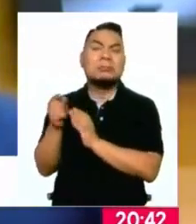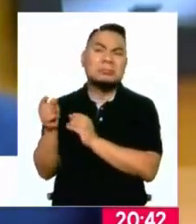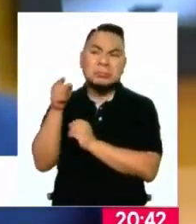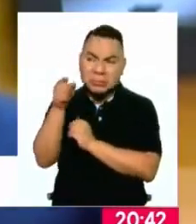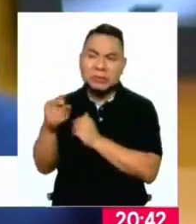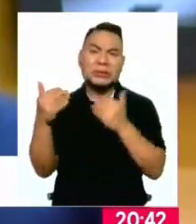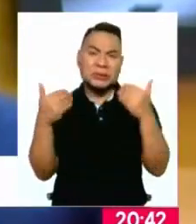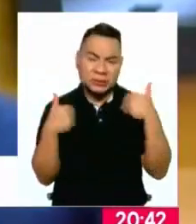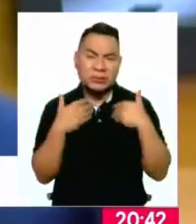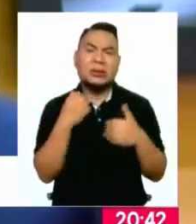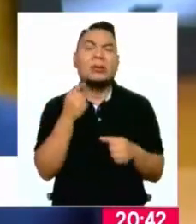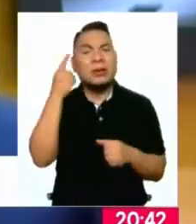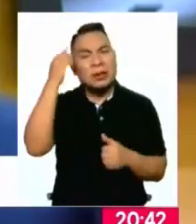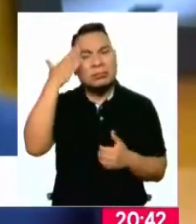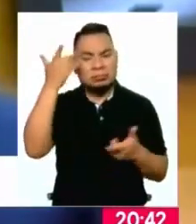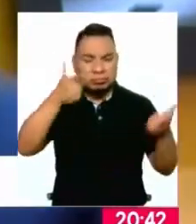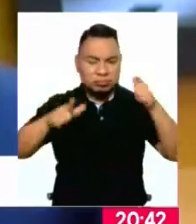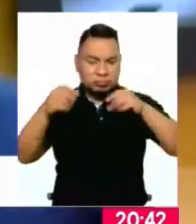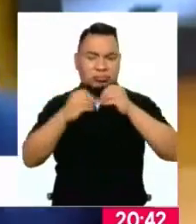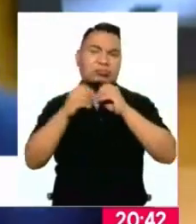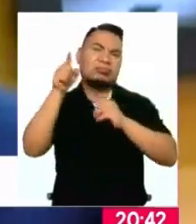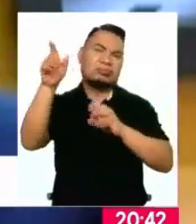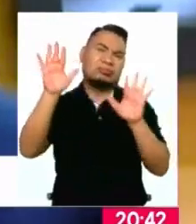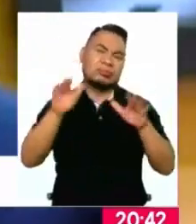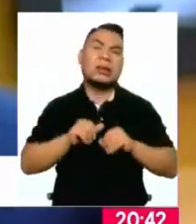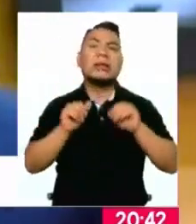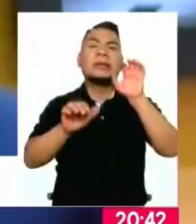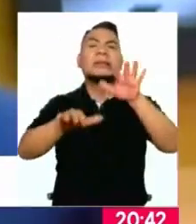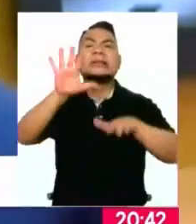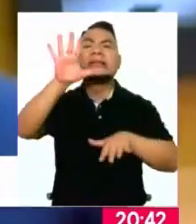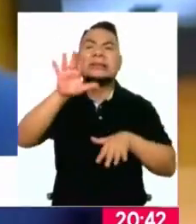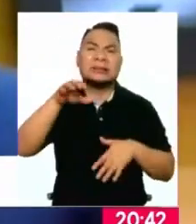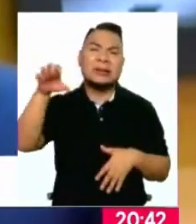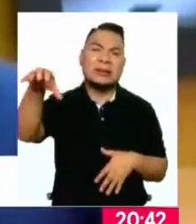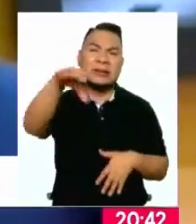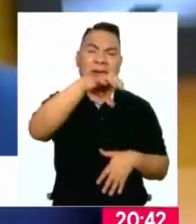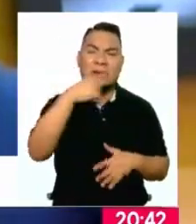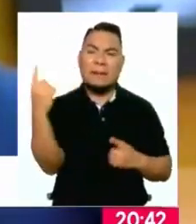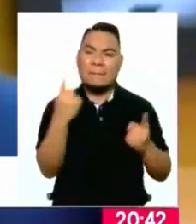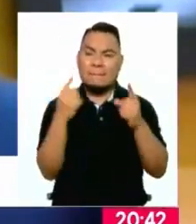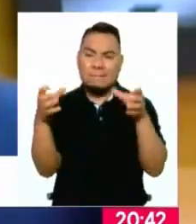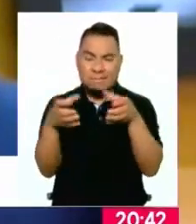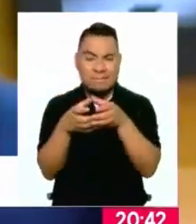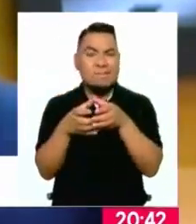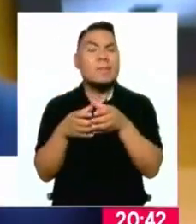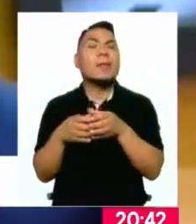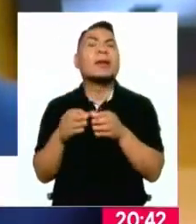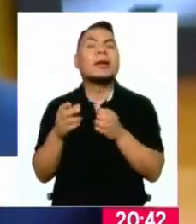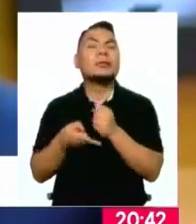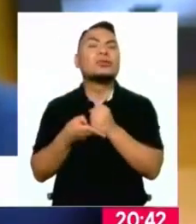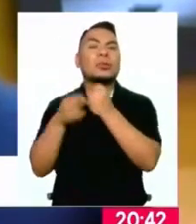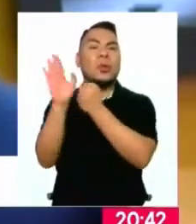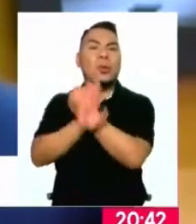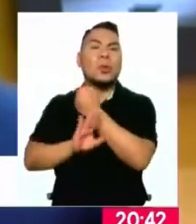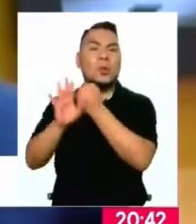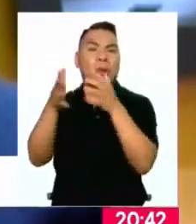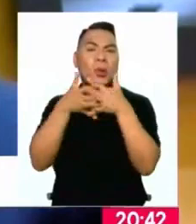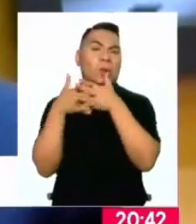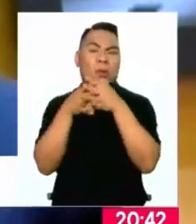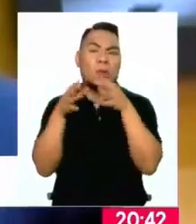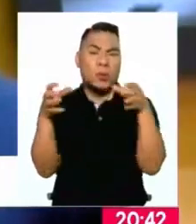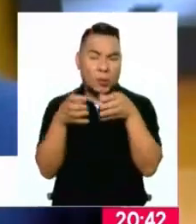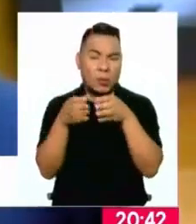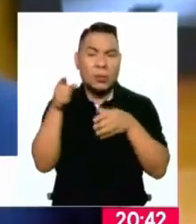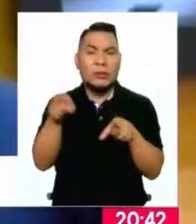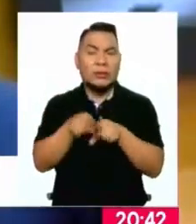ellos cuentan con unos laboratorios en Mónaco. Son 15 agencias que a través del Consejo Nacional de Seguridad de los Estados Unidos,